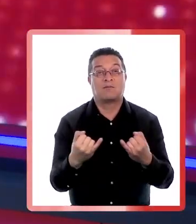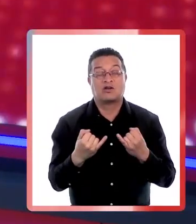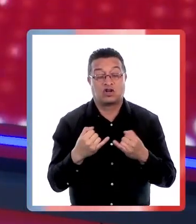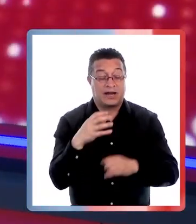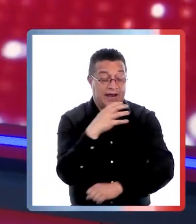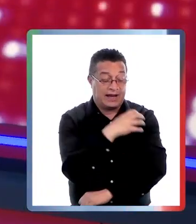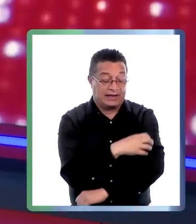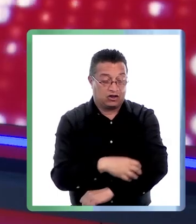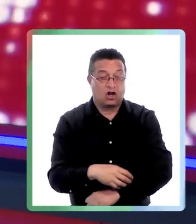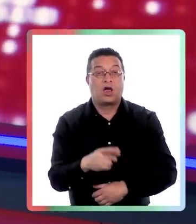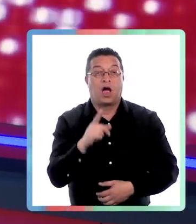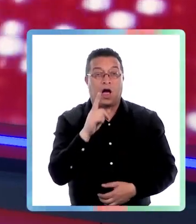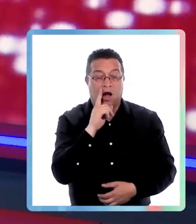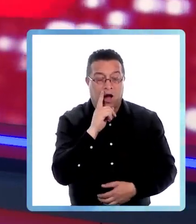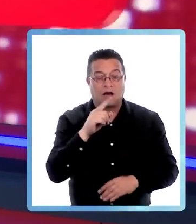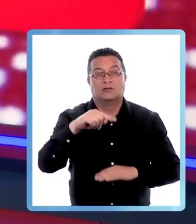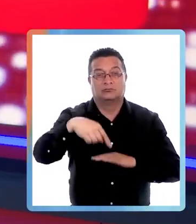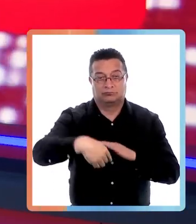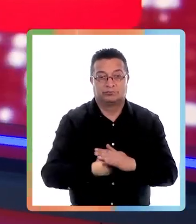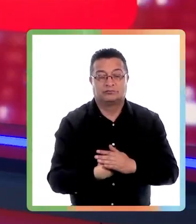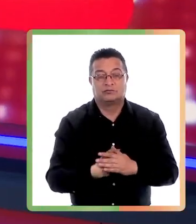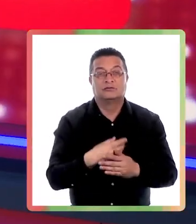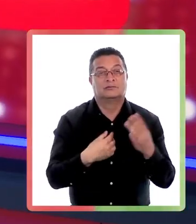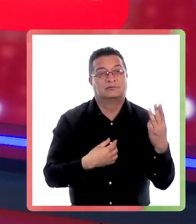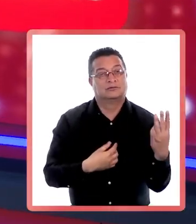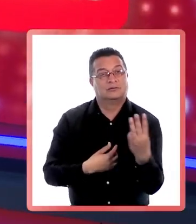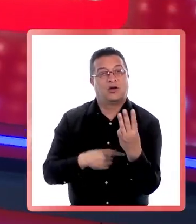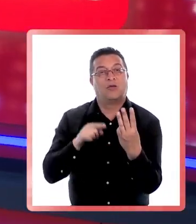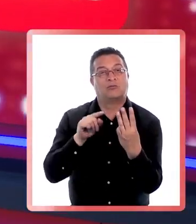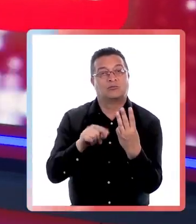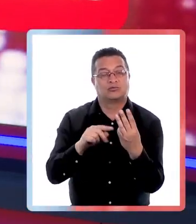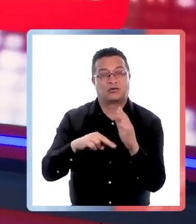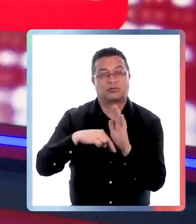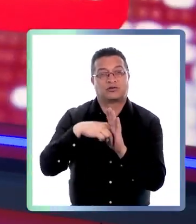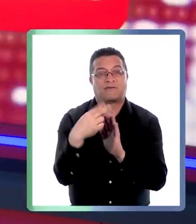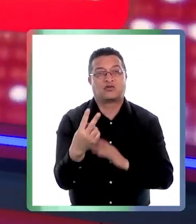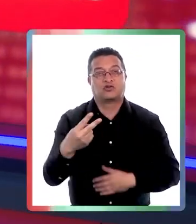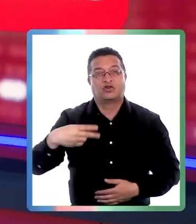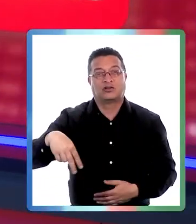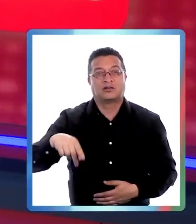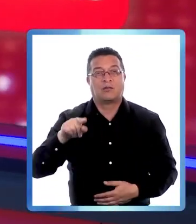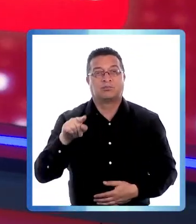información de las regiones la pueden encontrar en nuestra página web